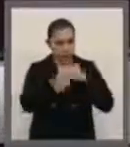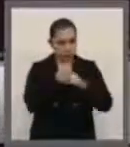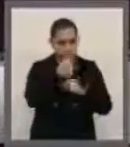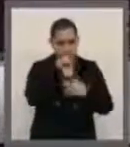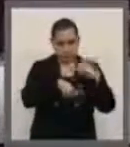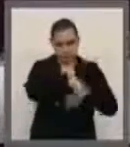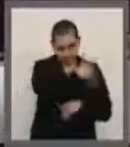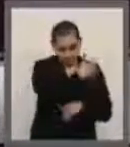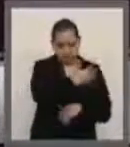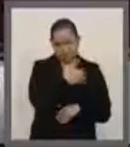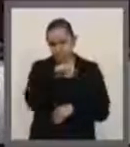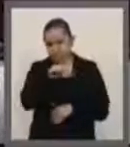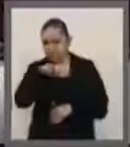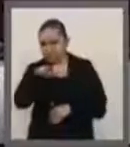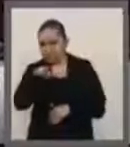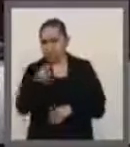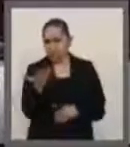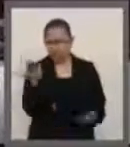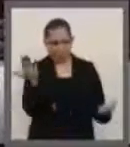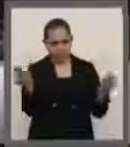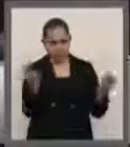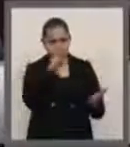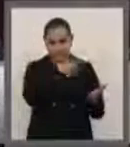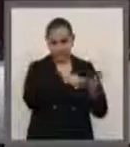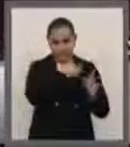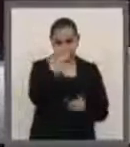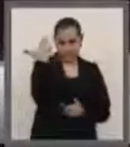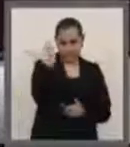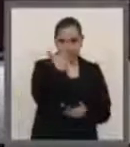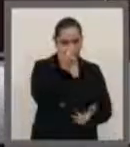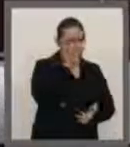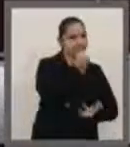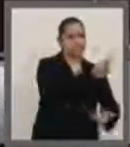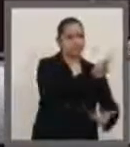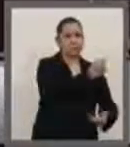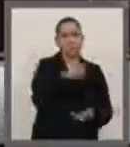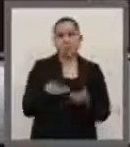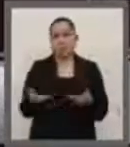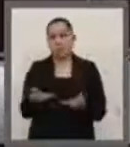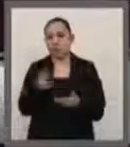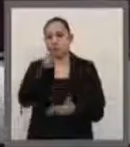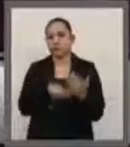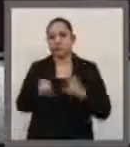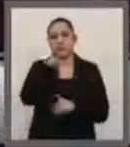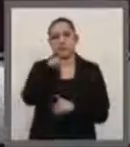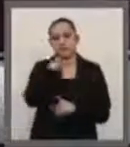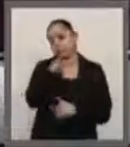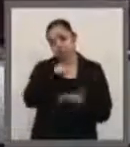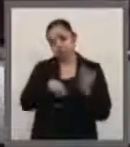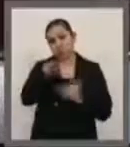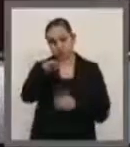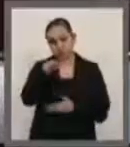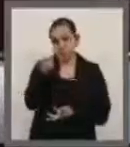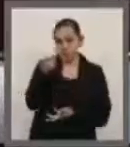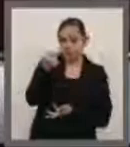si comparamos el presupuesto de 2015 aprobado por la Cámara y el presupuesto que se propone ahora para 2018, vamos